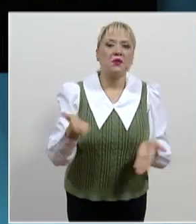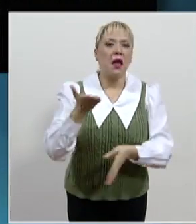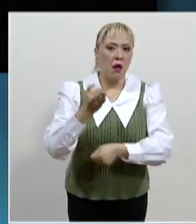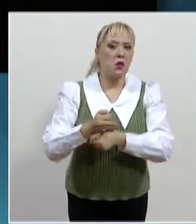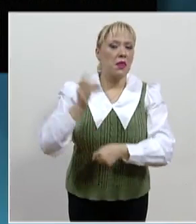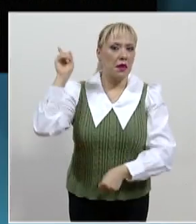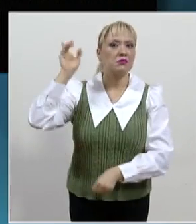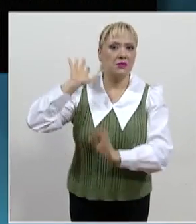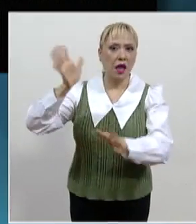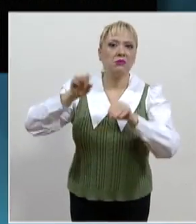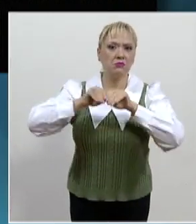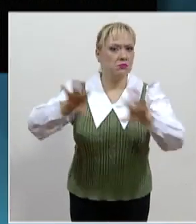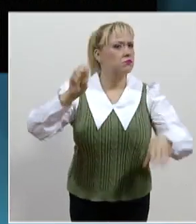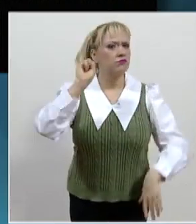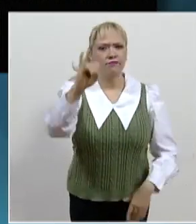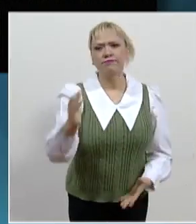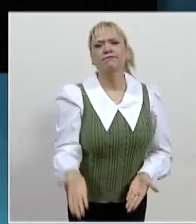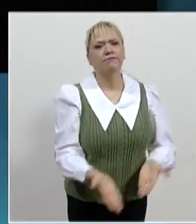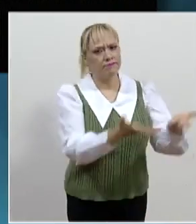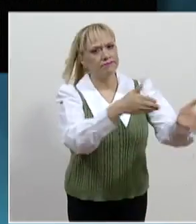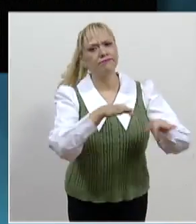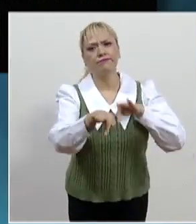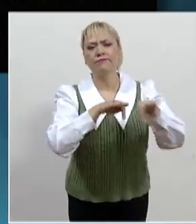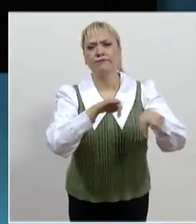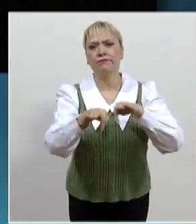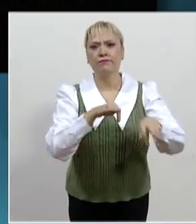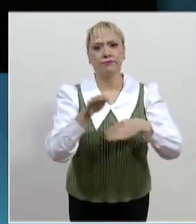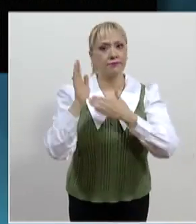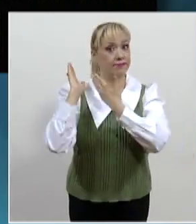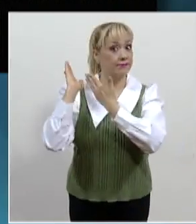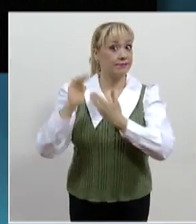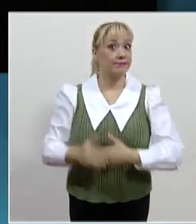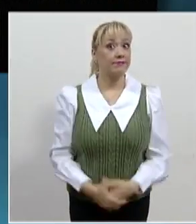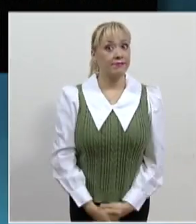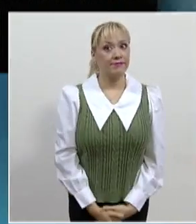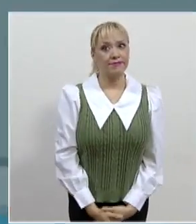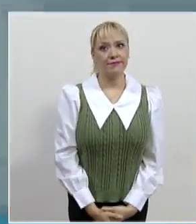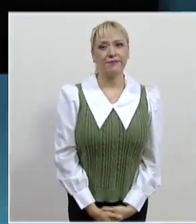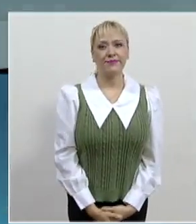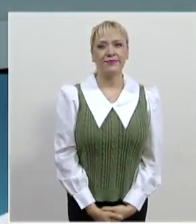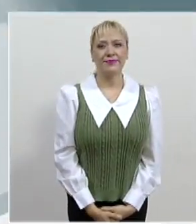de última hora precisamente en este sentido.